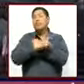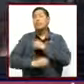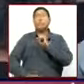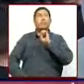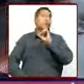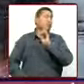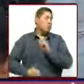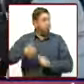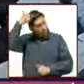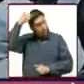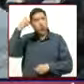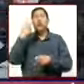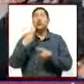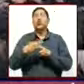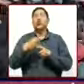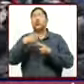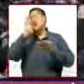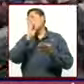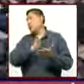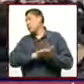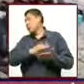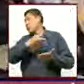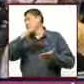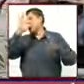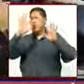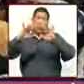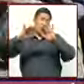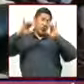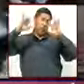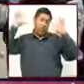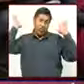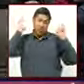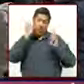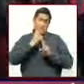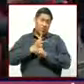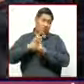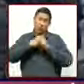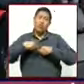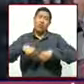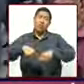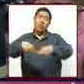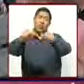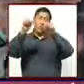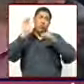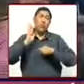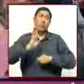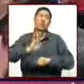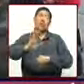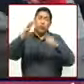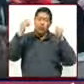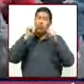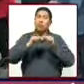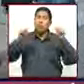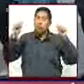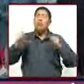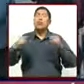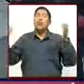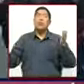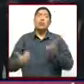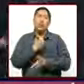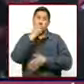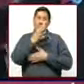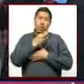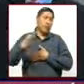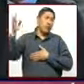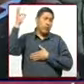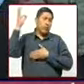alto nombre, en glorioso esplendor, conservemos bien sus alas, de